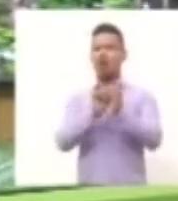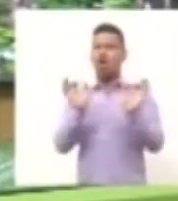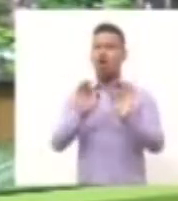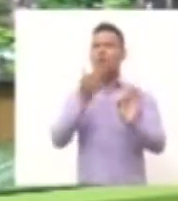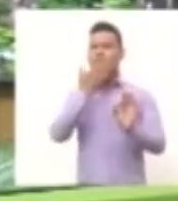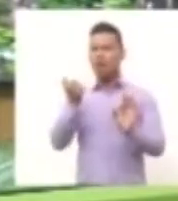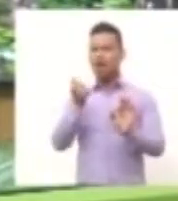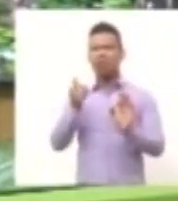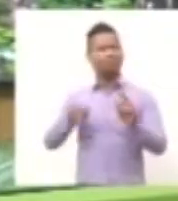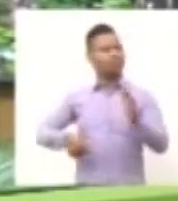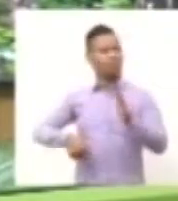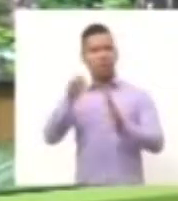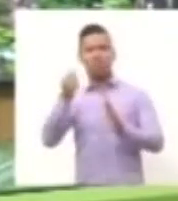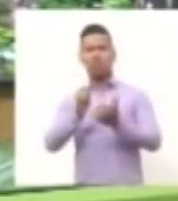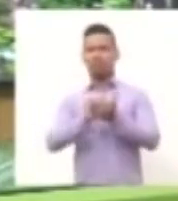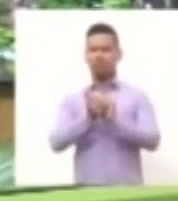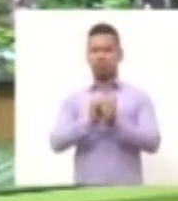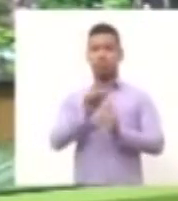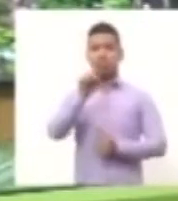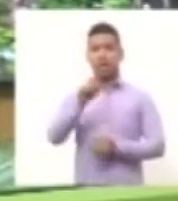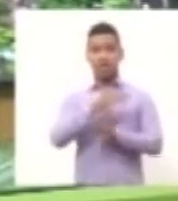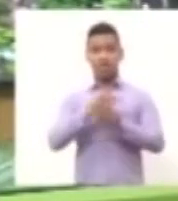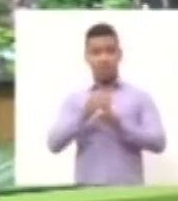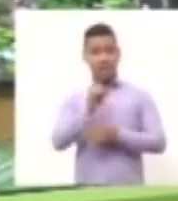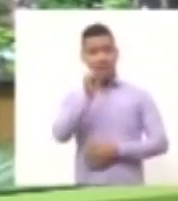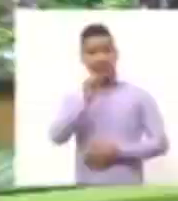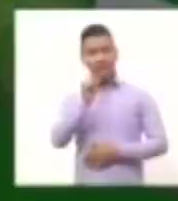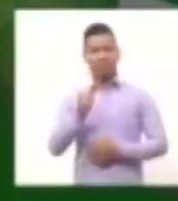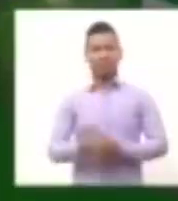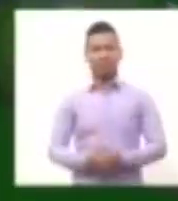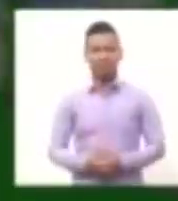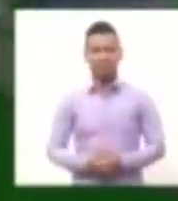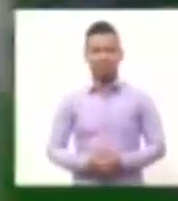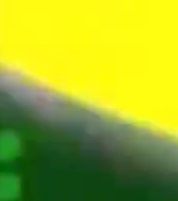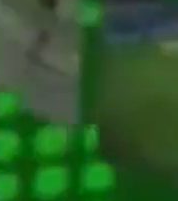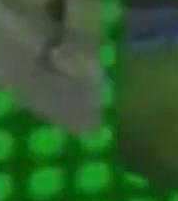actualidad deportiva aquí en las noticias de las 6:30 de Telecaribe.